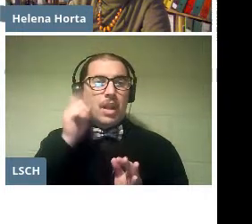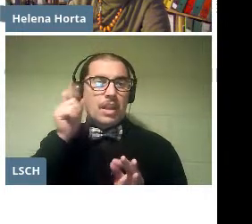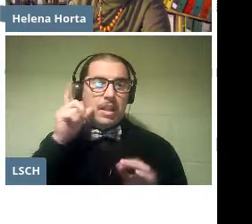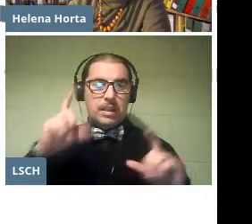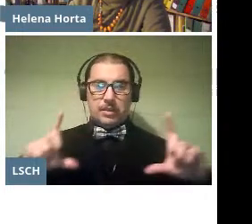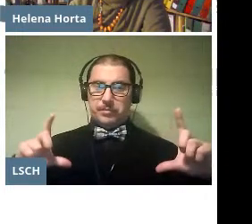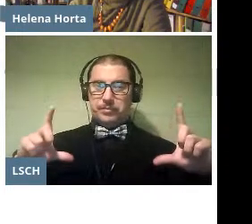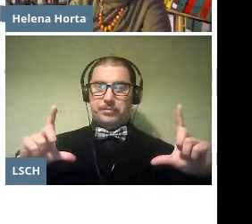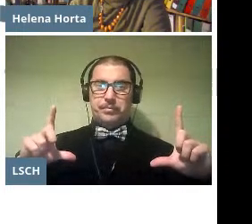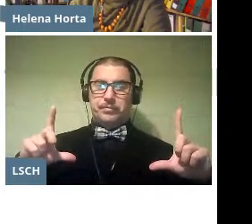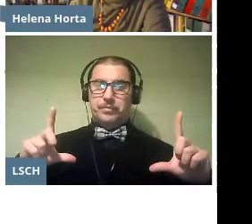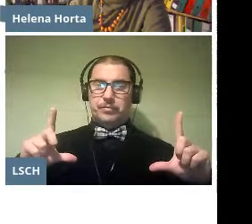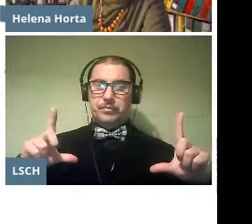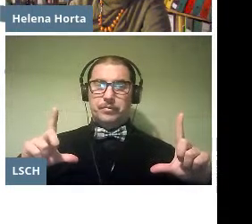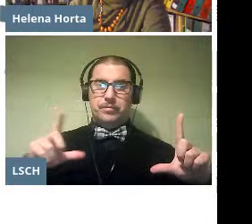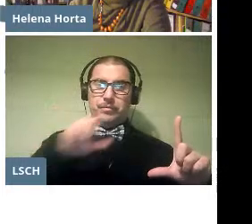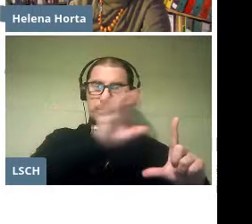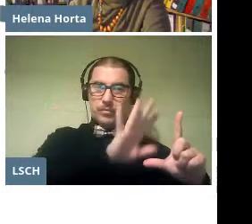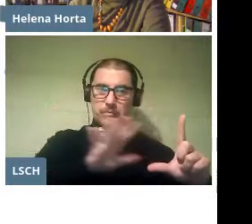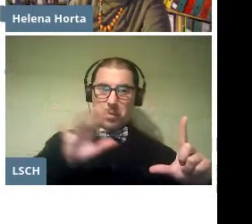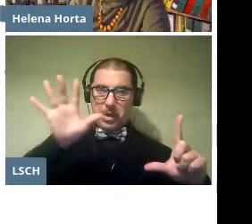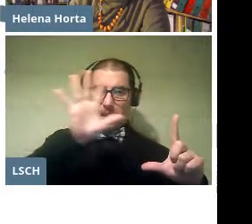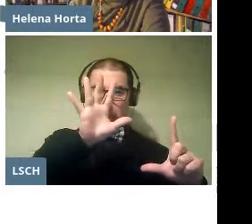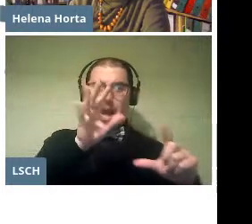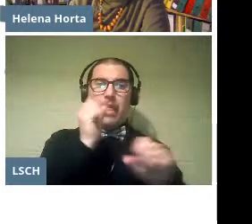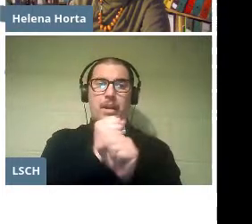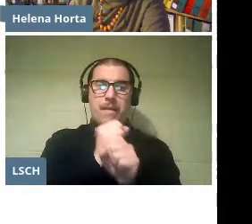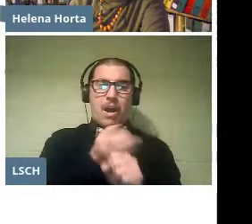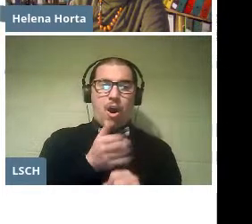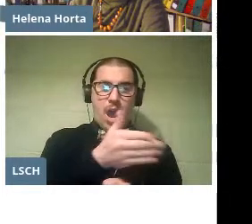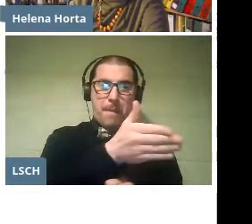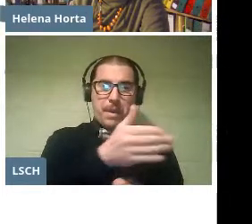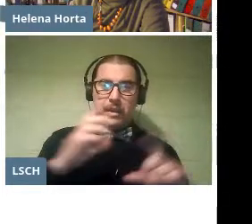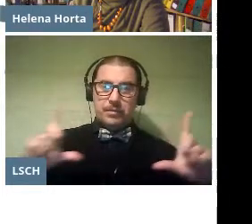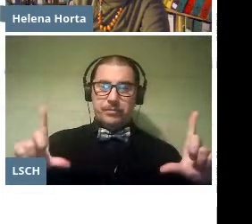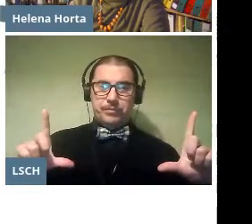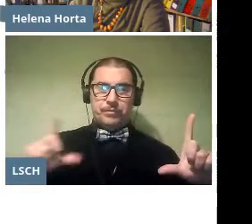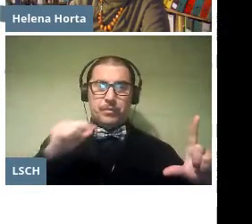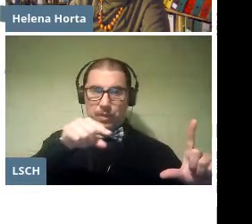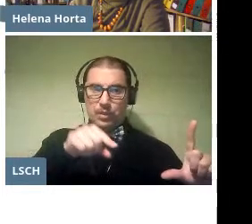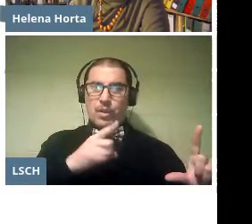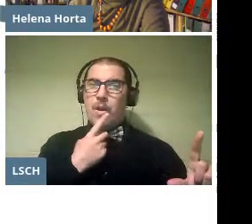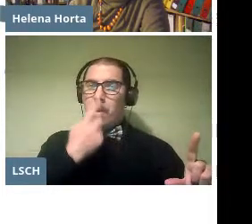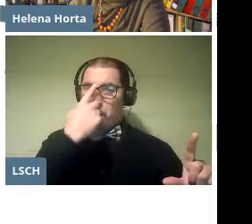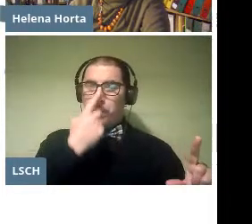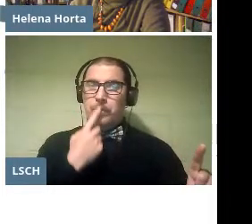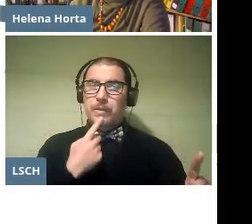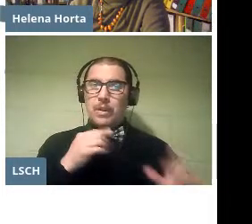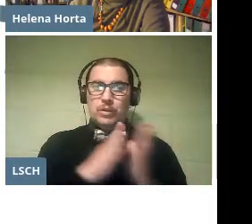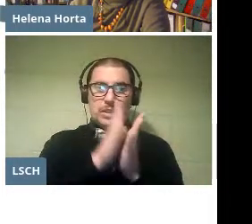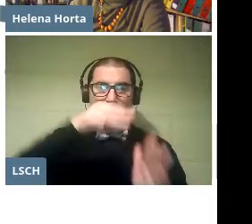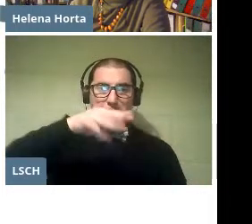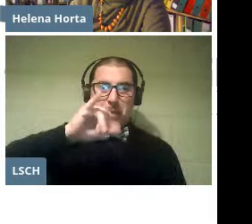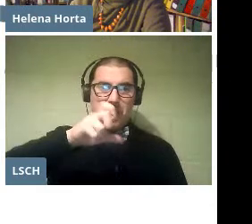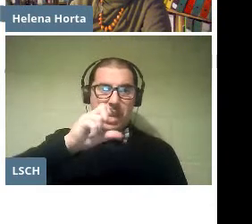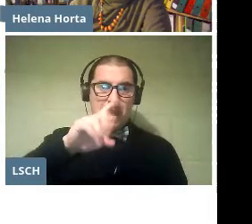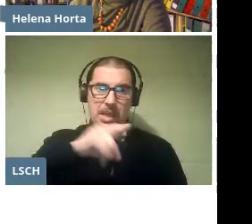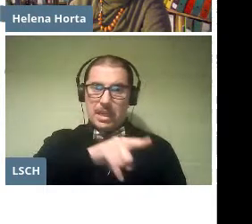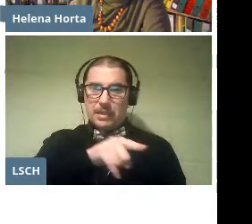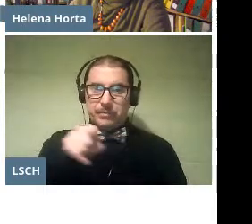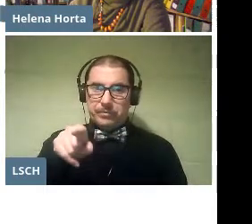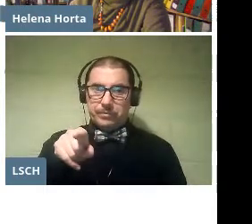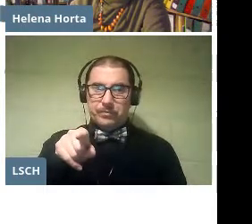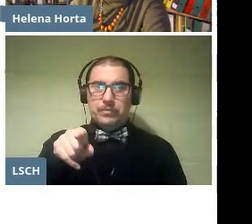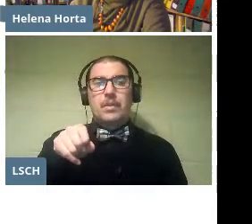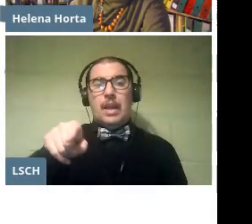parte del material depositado en el Museo San Miguel de Azapa de la Universidad de Tarapacá. Todo